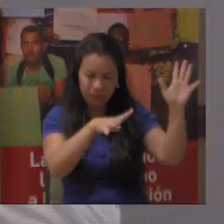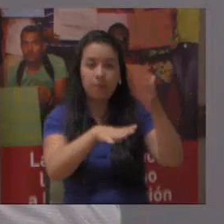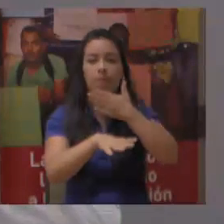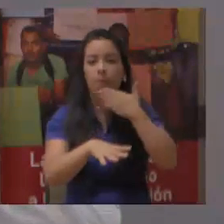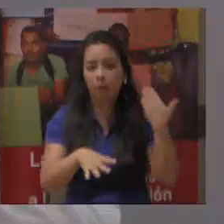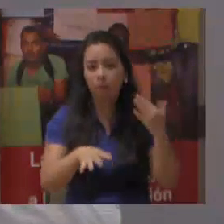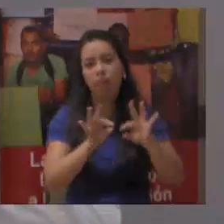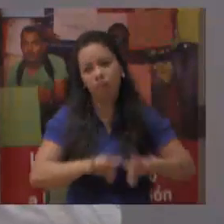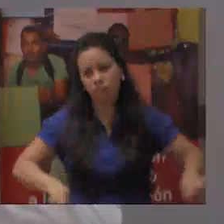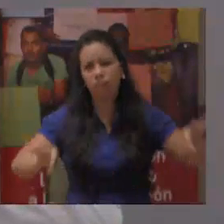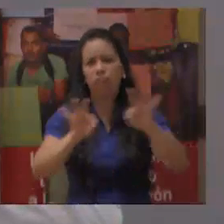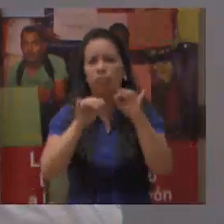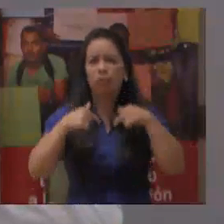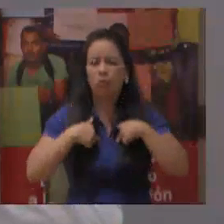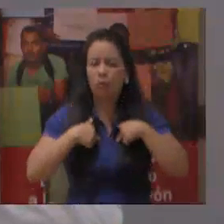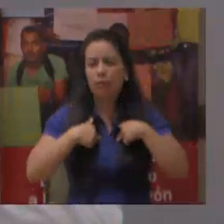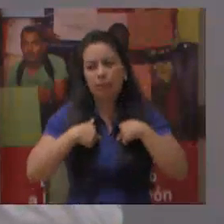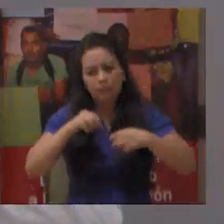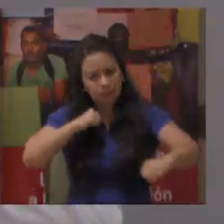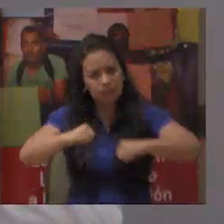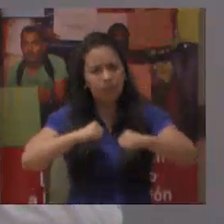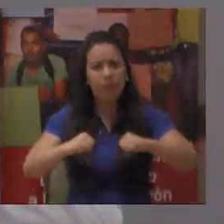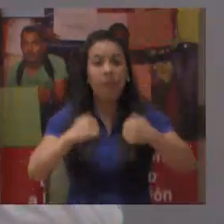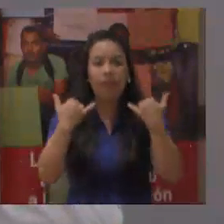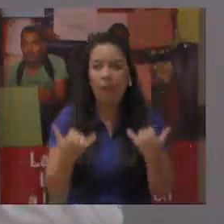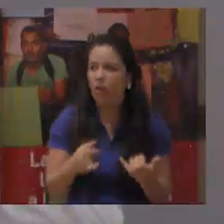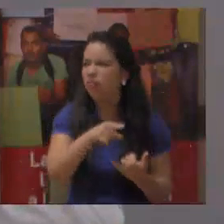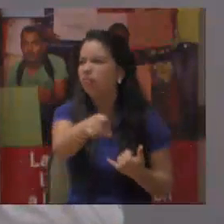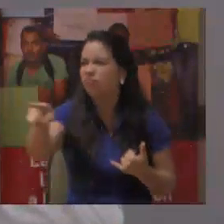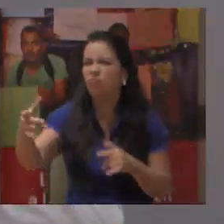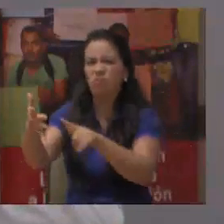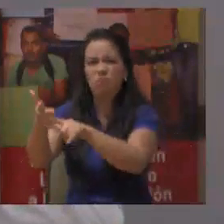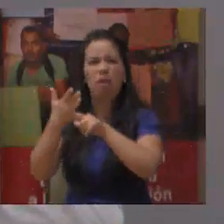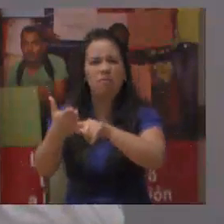que aprovechar el gesto